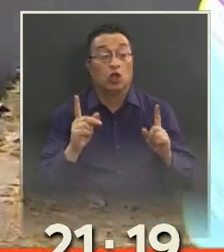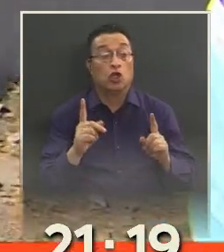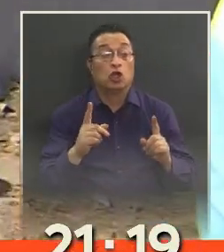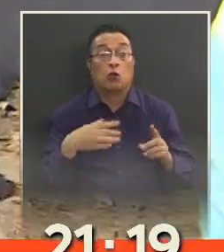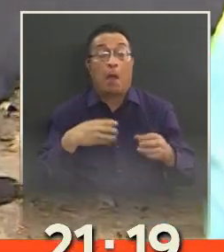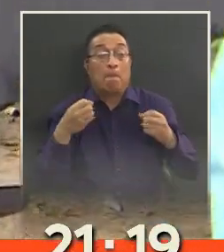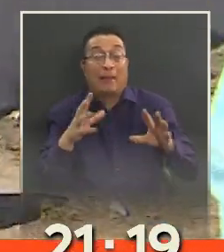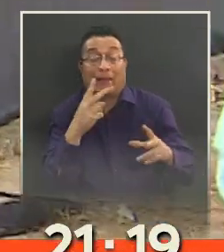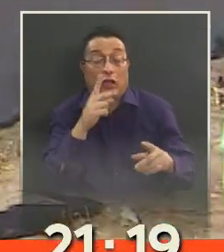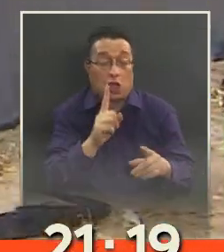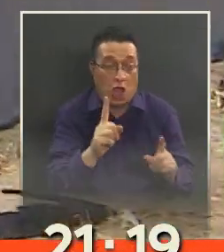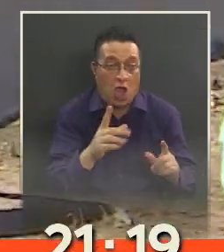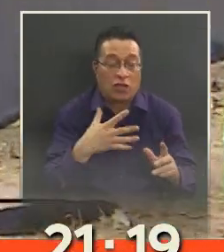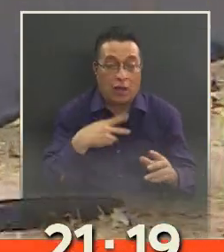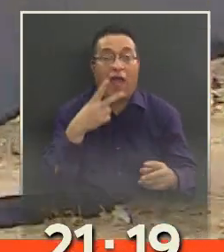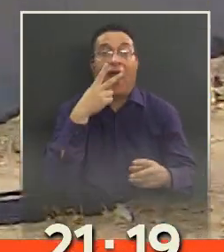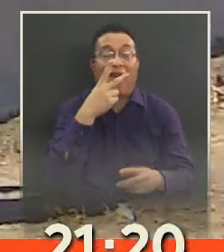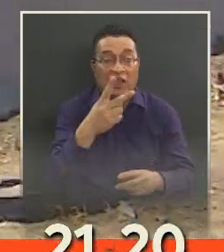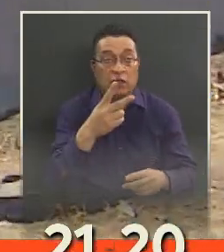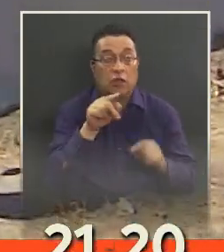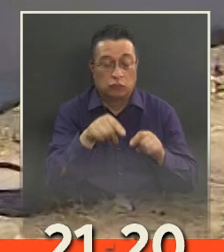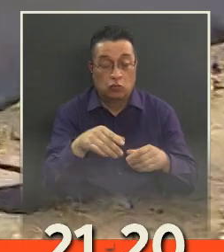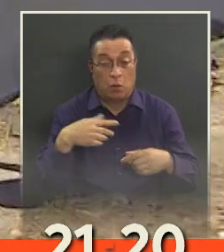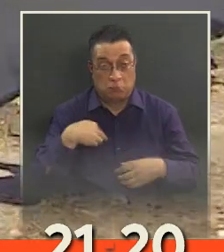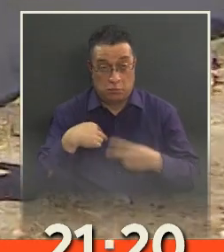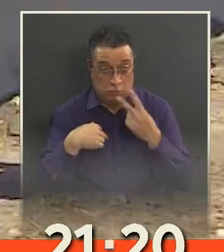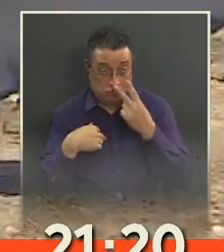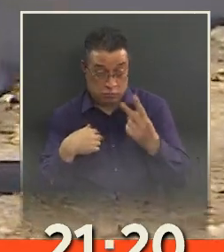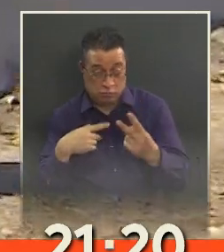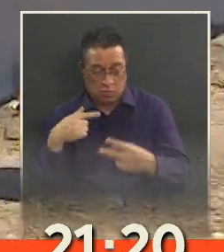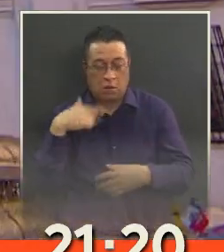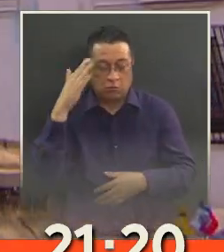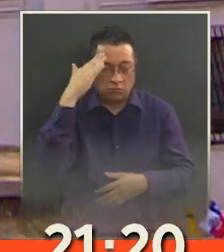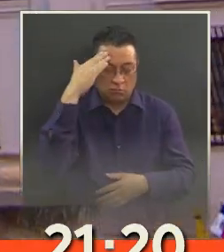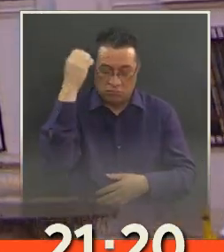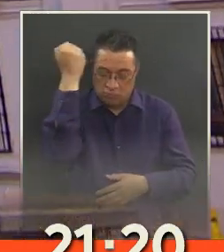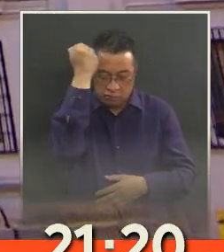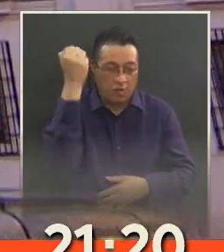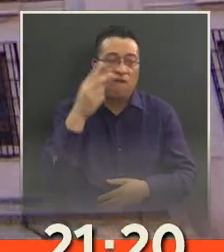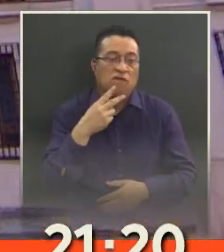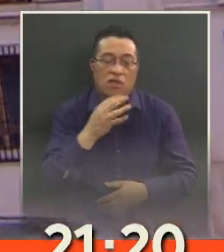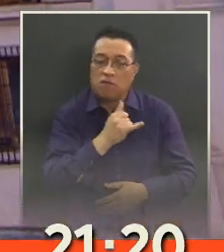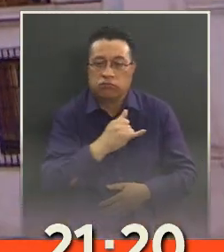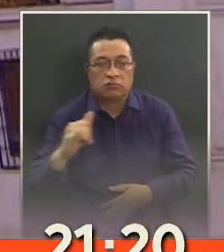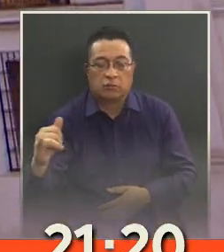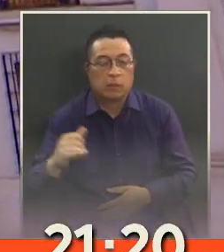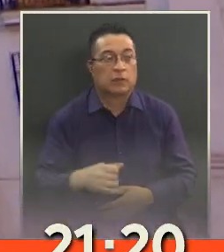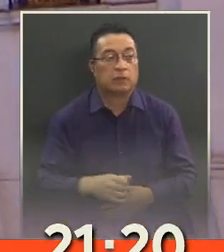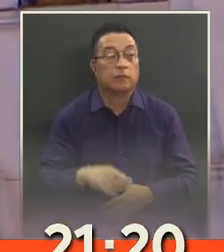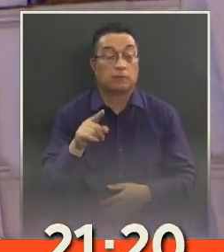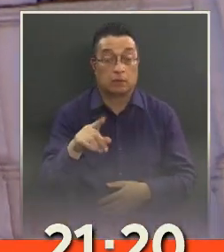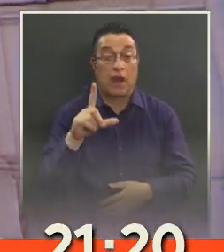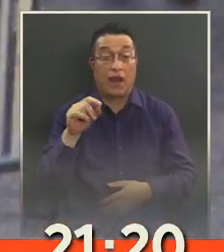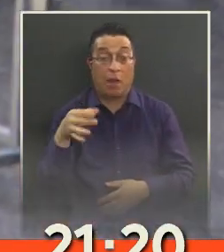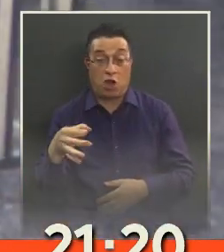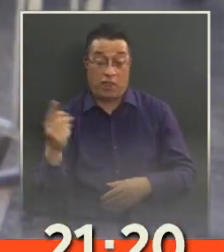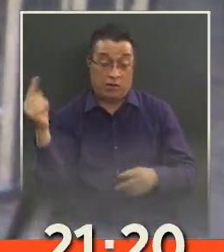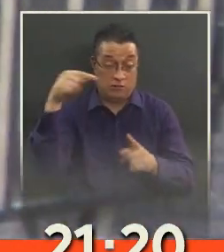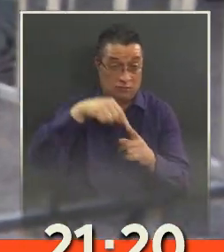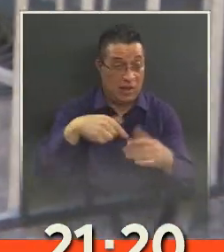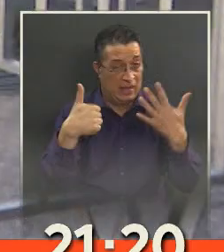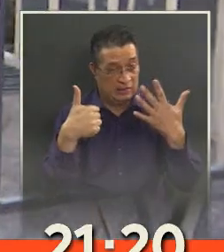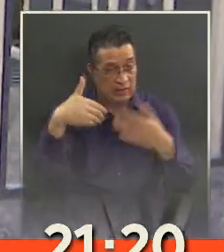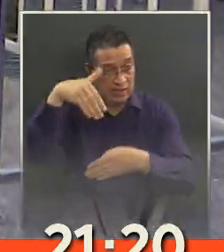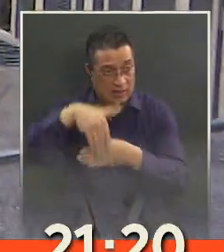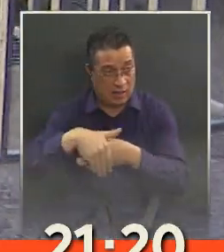y poder ver esta ceremonia, que para mí va a ser algo que me va a quedar en la memoria por vida. Y aunque su llegada a La Moneda estaba prevista a las 18 horas, hay